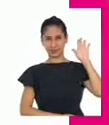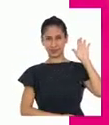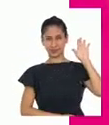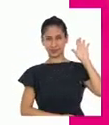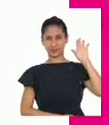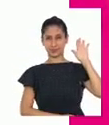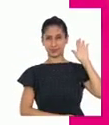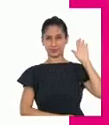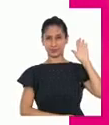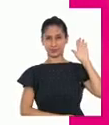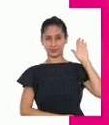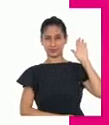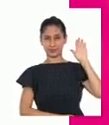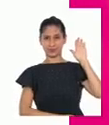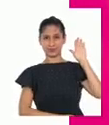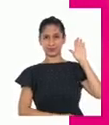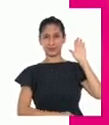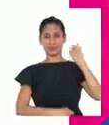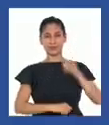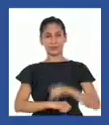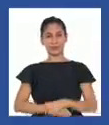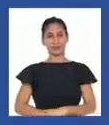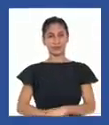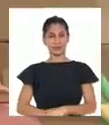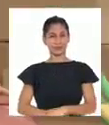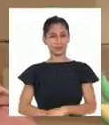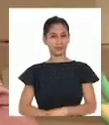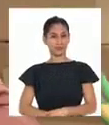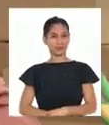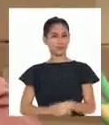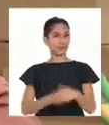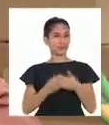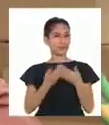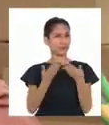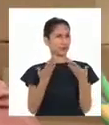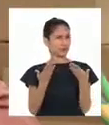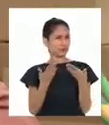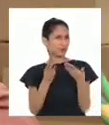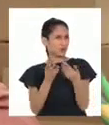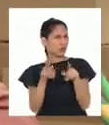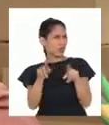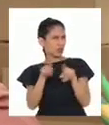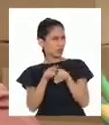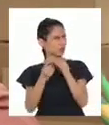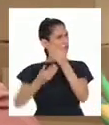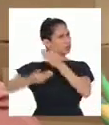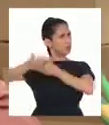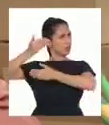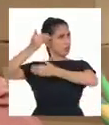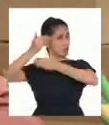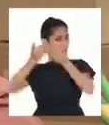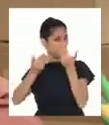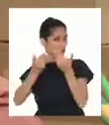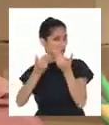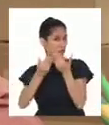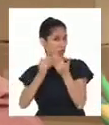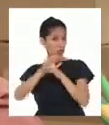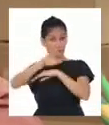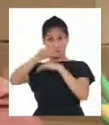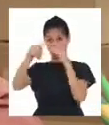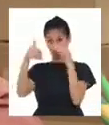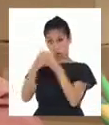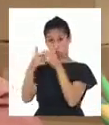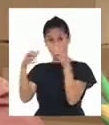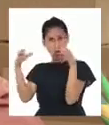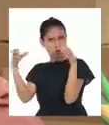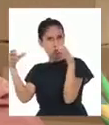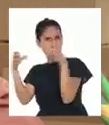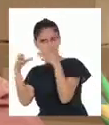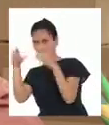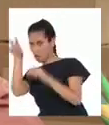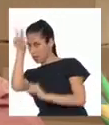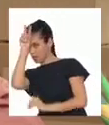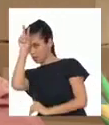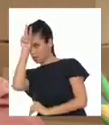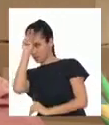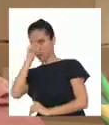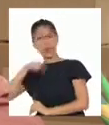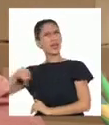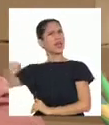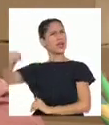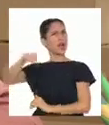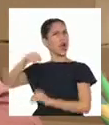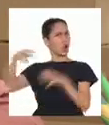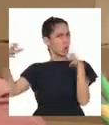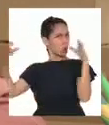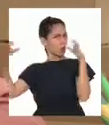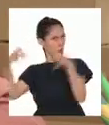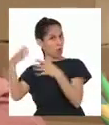territorio y sus autoridades. Y como en esa época éramos una colonia española, eso quería decir que el pueblo